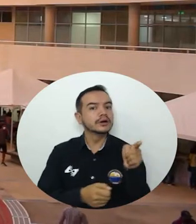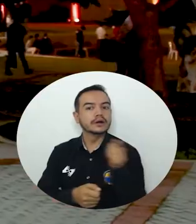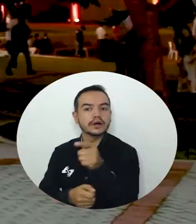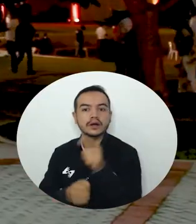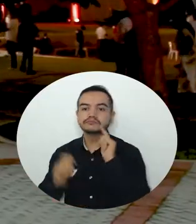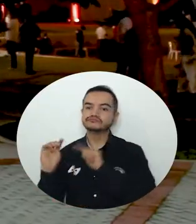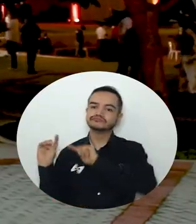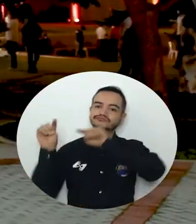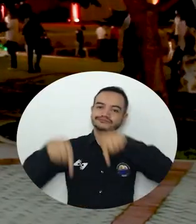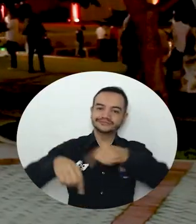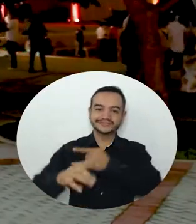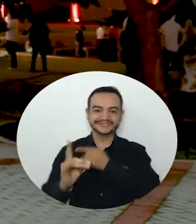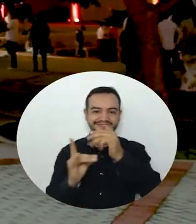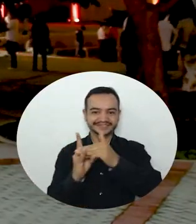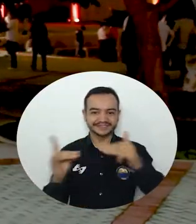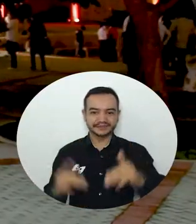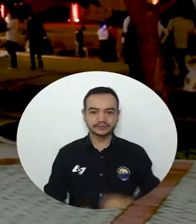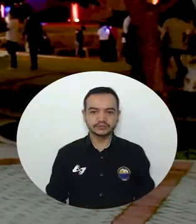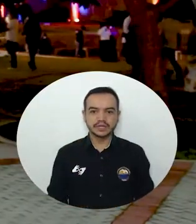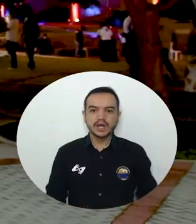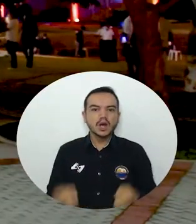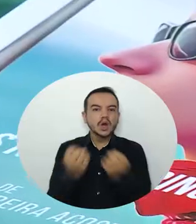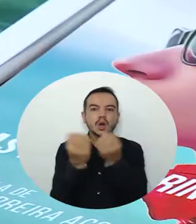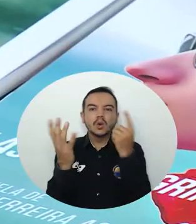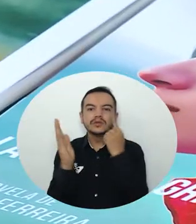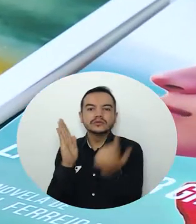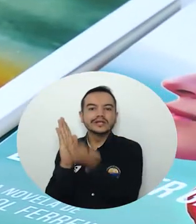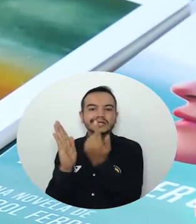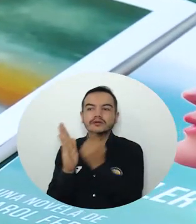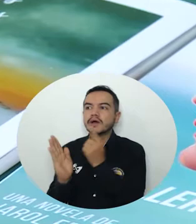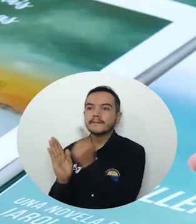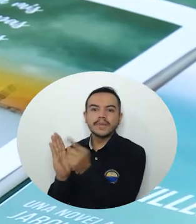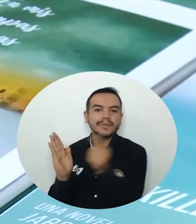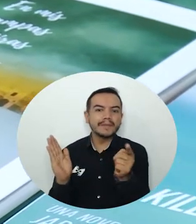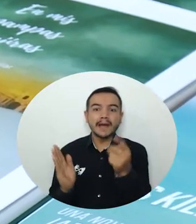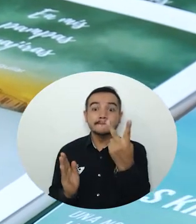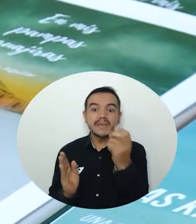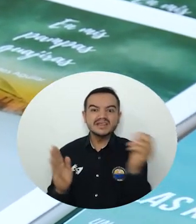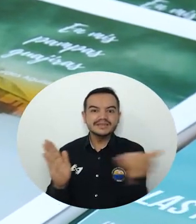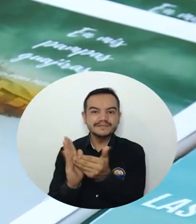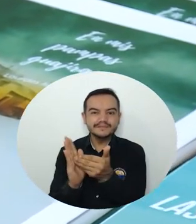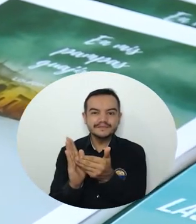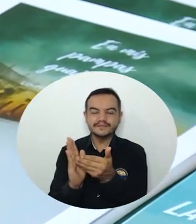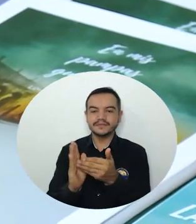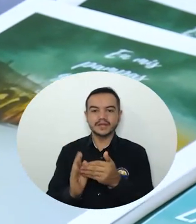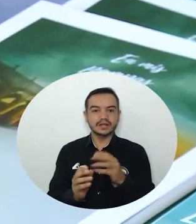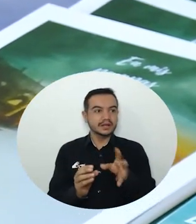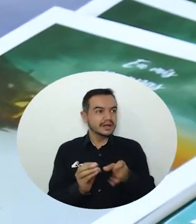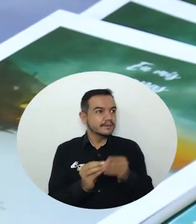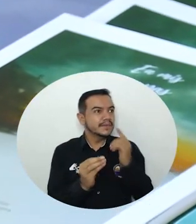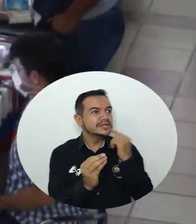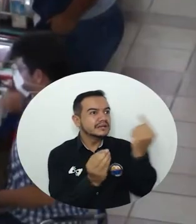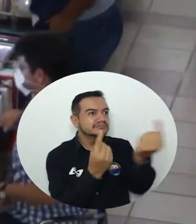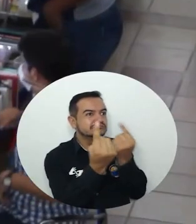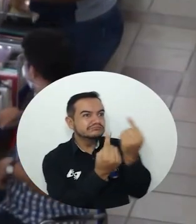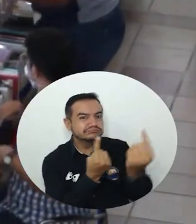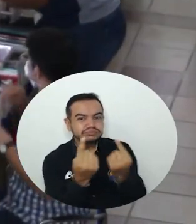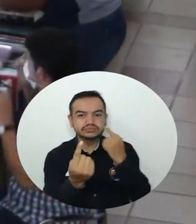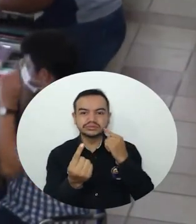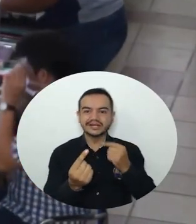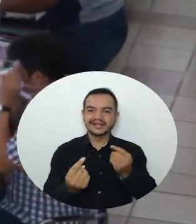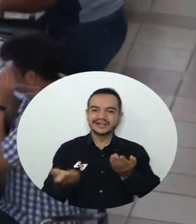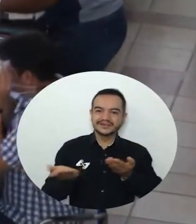Unimagdalena. Tenemos más de 20.000 títulos, más de 150 fondos editoriales que hoy nos acompañan a través de todas las